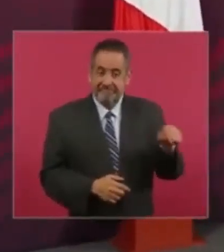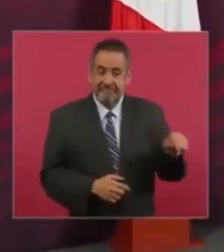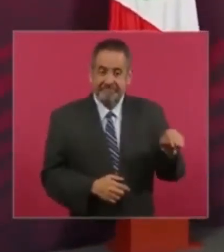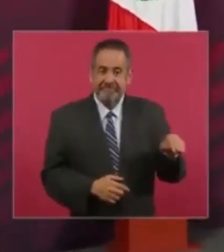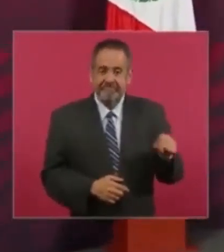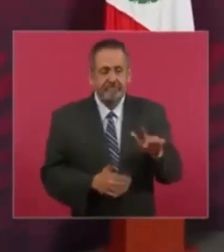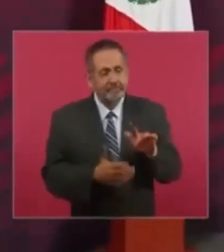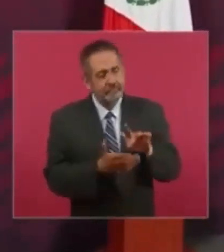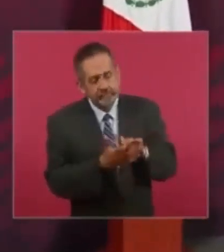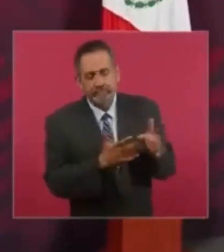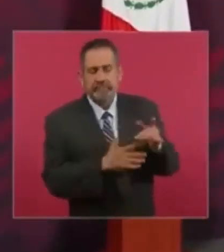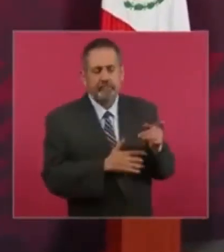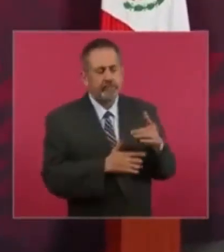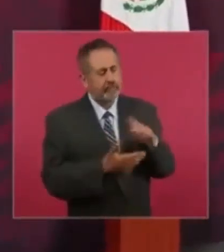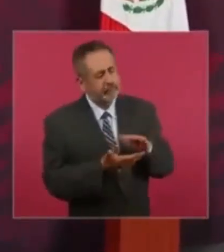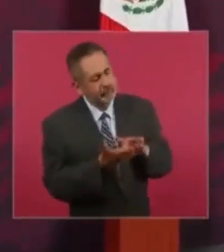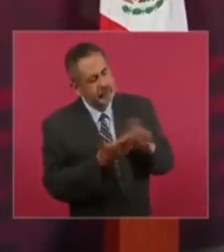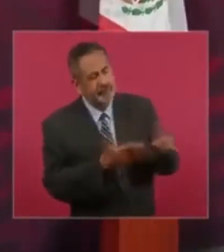le agradezco mucho,